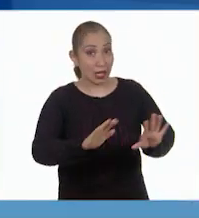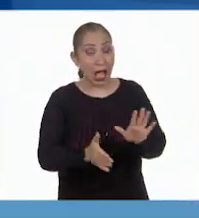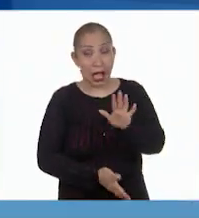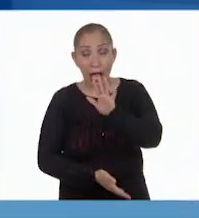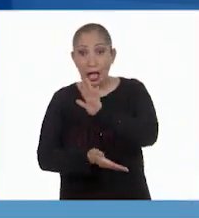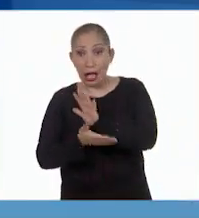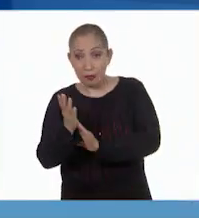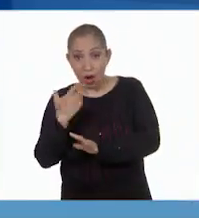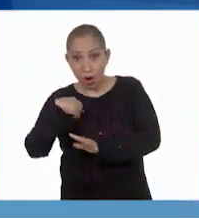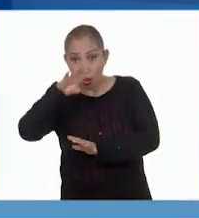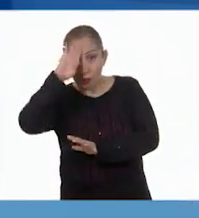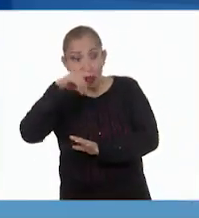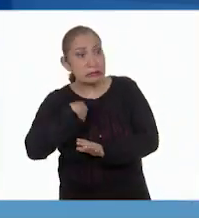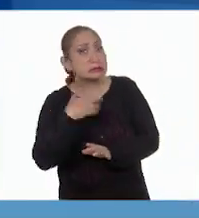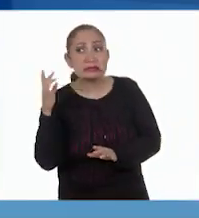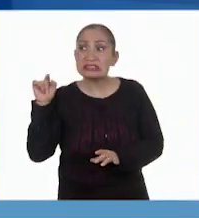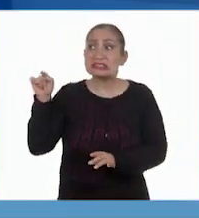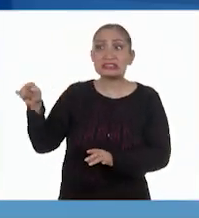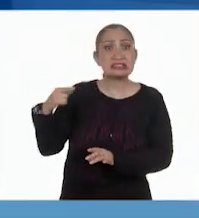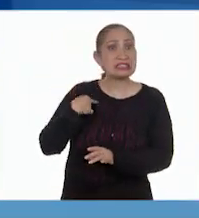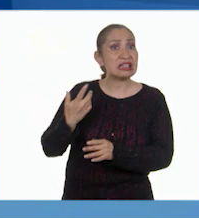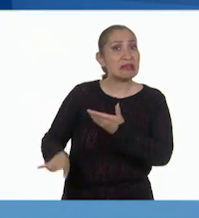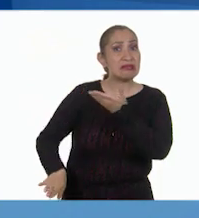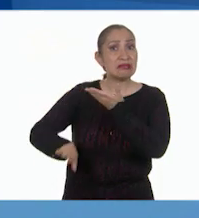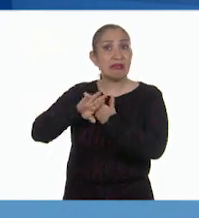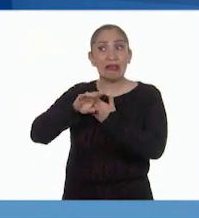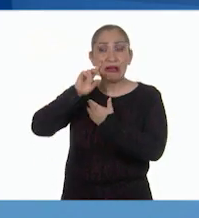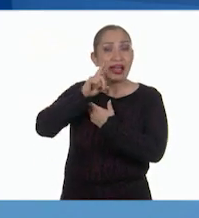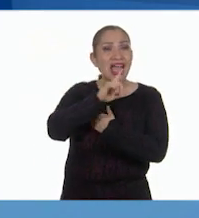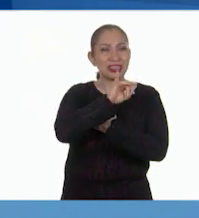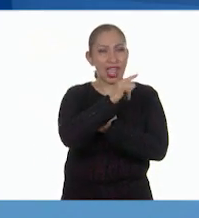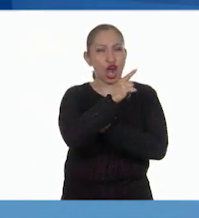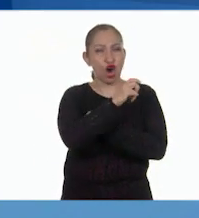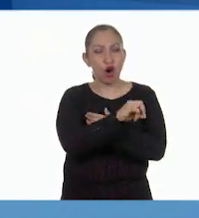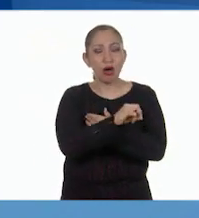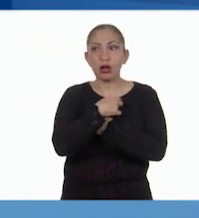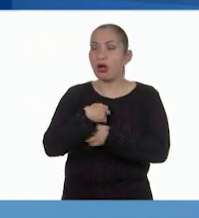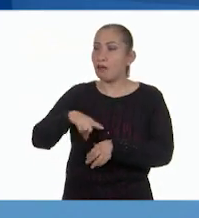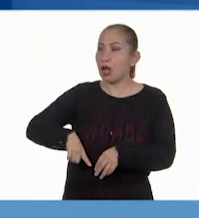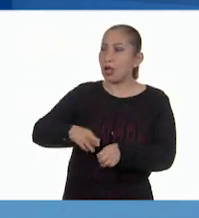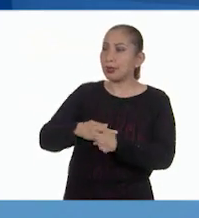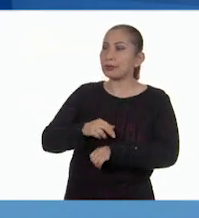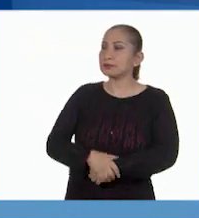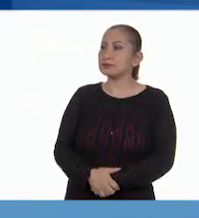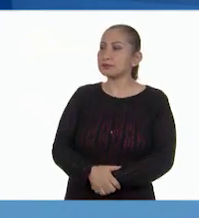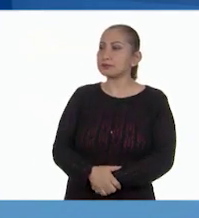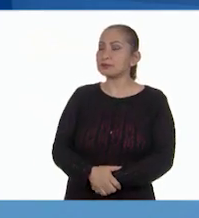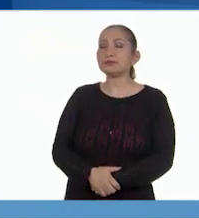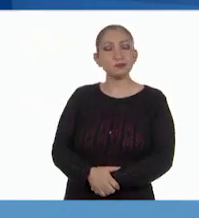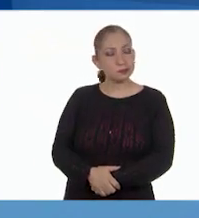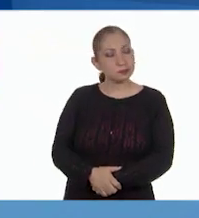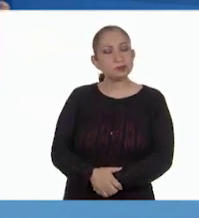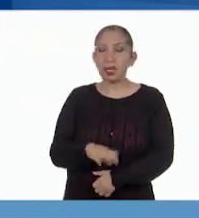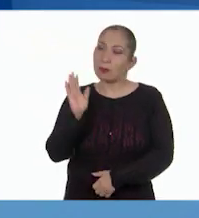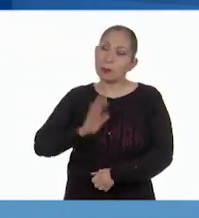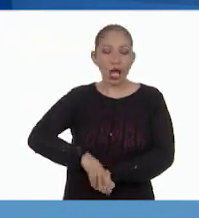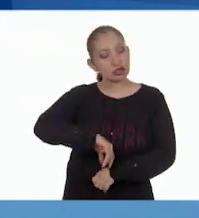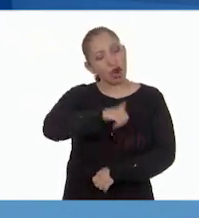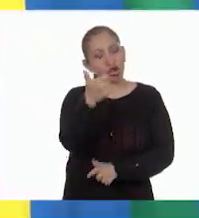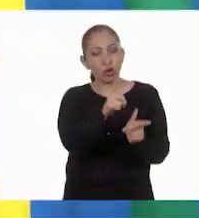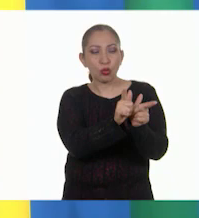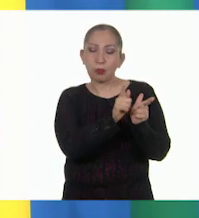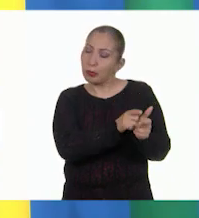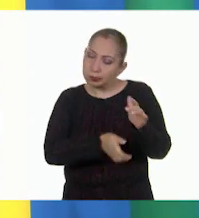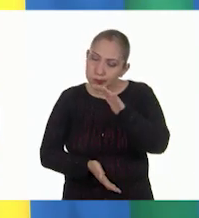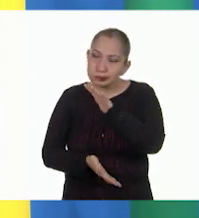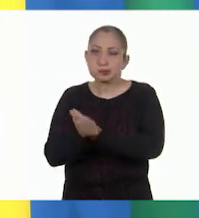regresaron y le contaron a Diego de Velázquez lo que habían encontrado, al gobernador de Cuba decidió que tenía que enviar otra expedición.